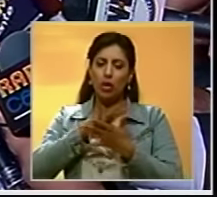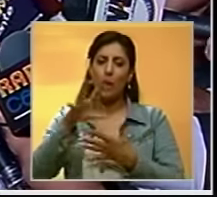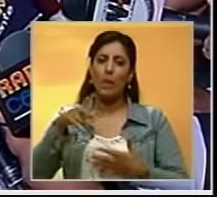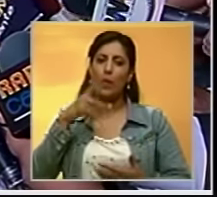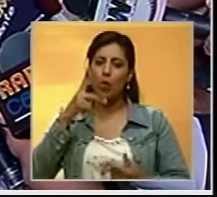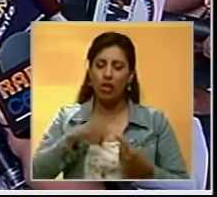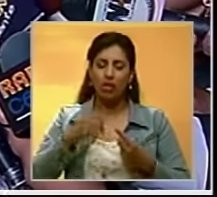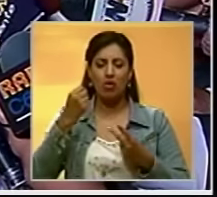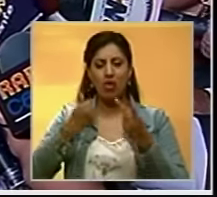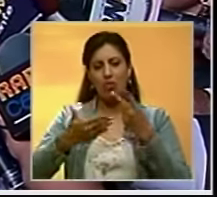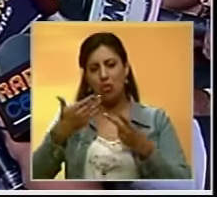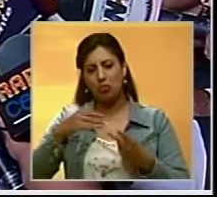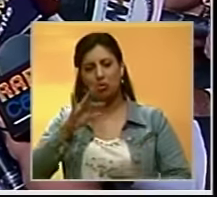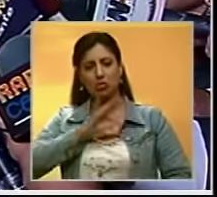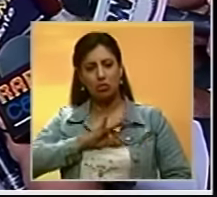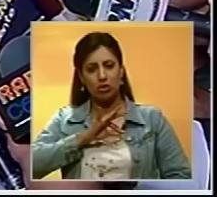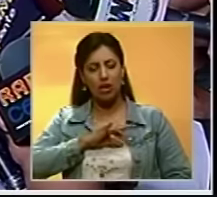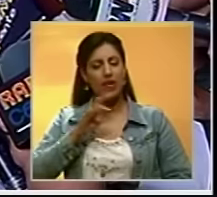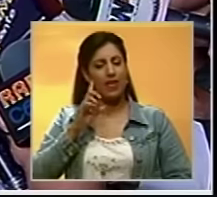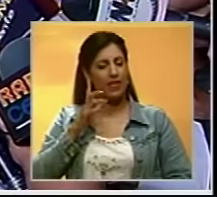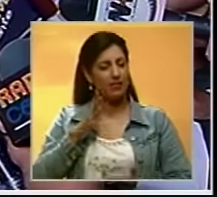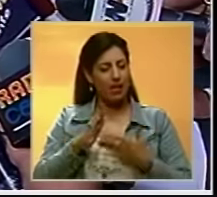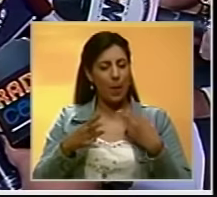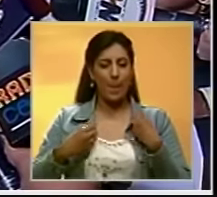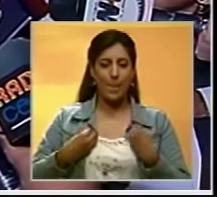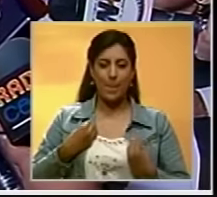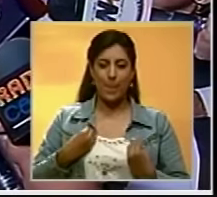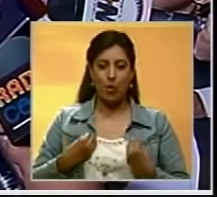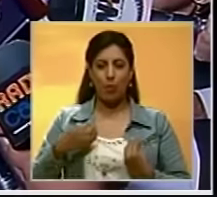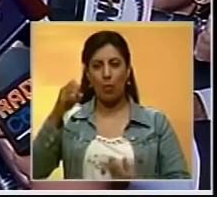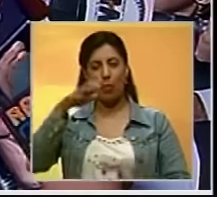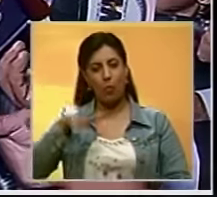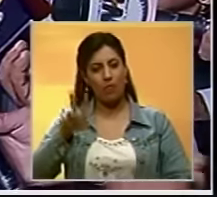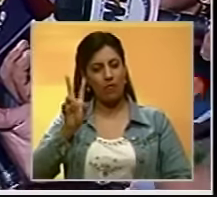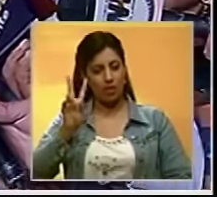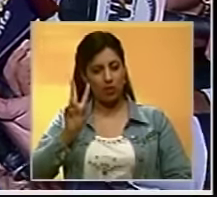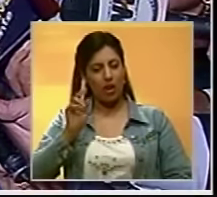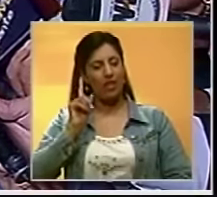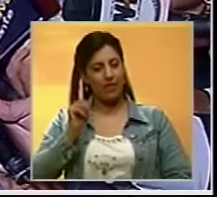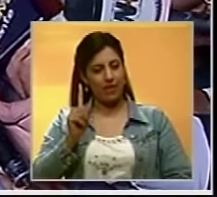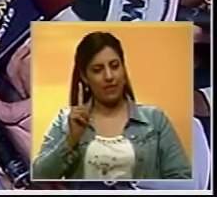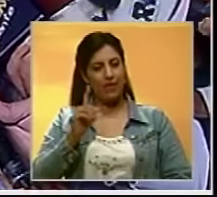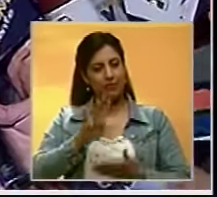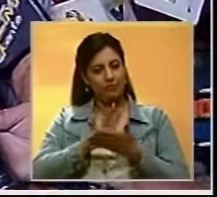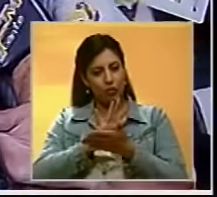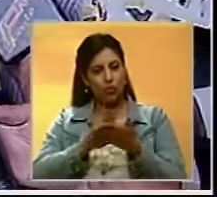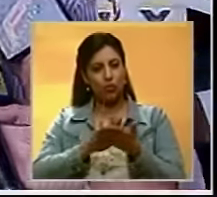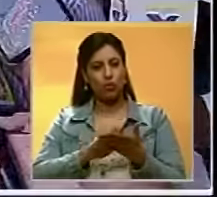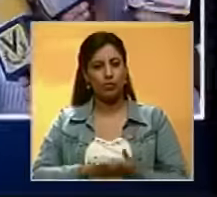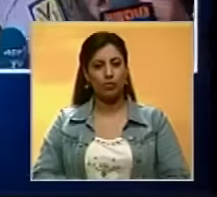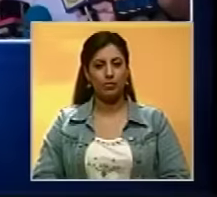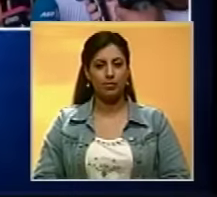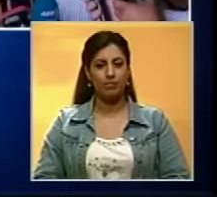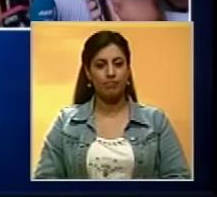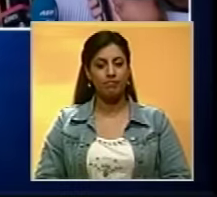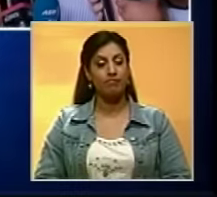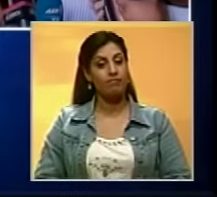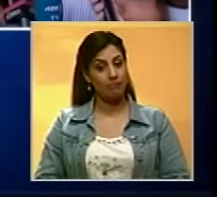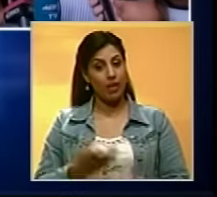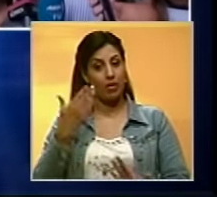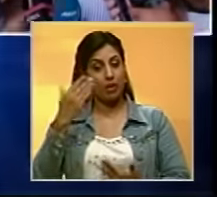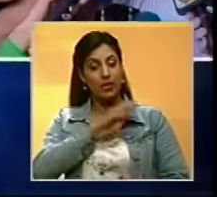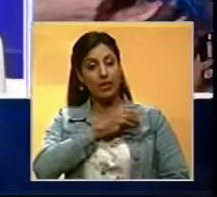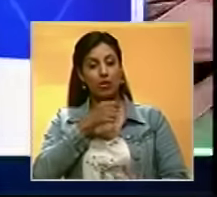políticos económicos sociales que preocupan a la población venezolana sean dirimidas